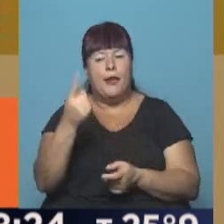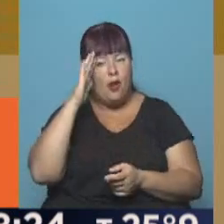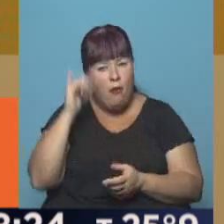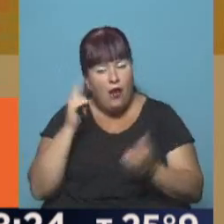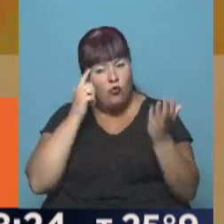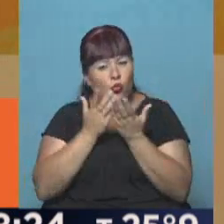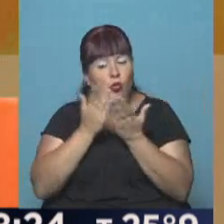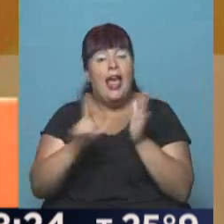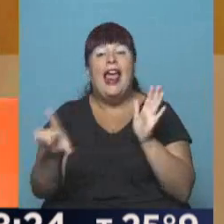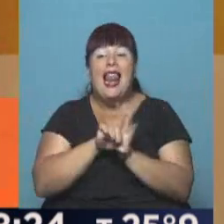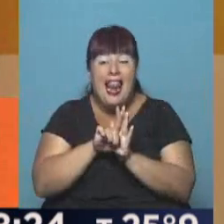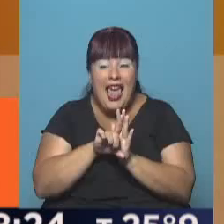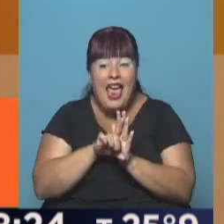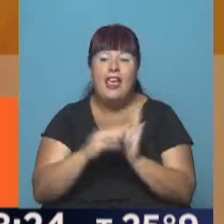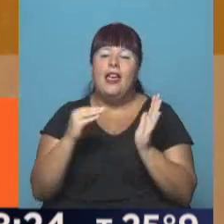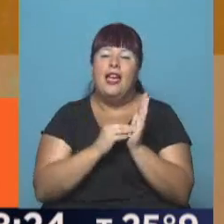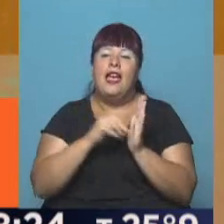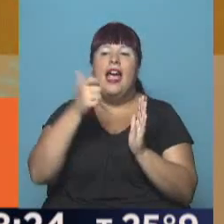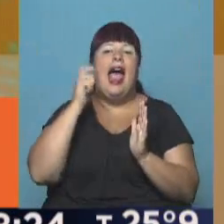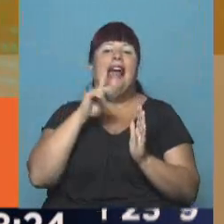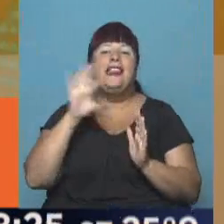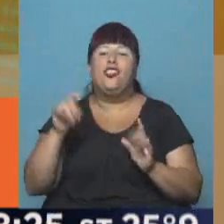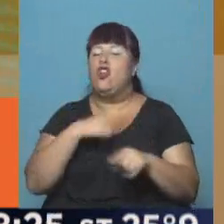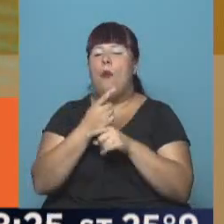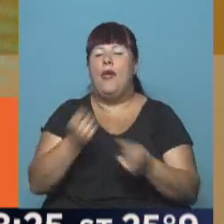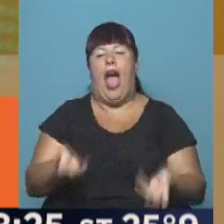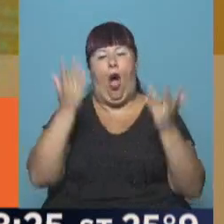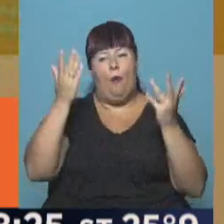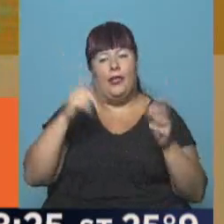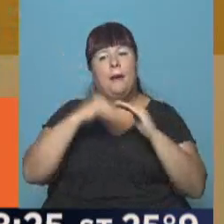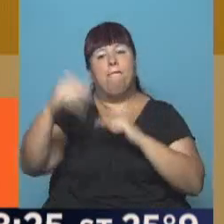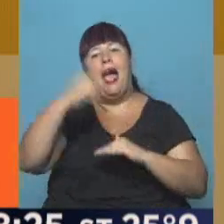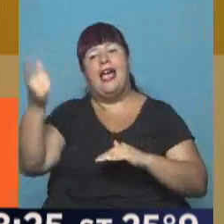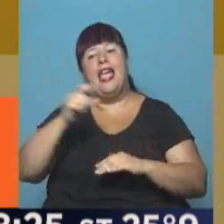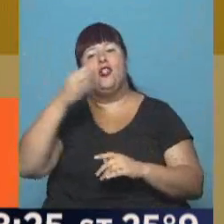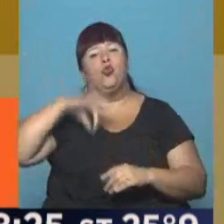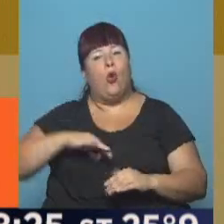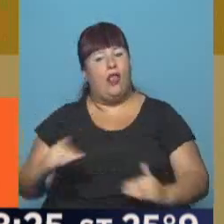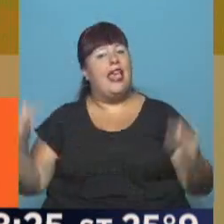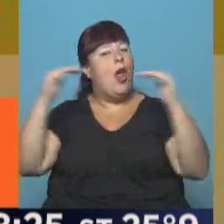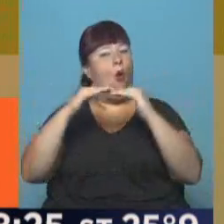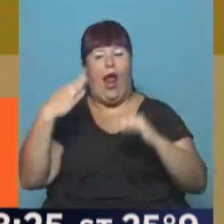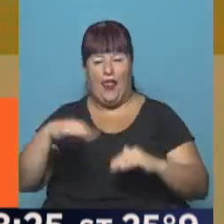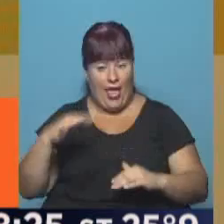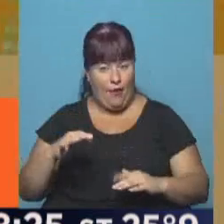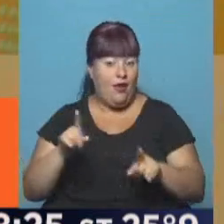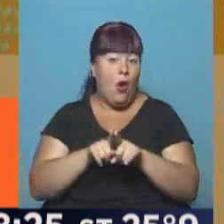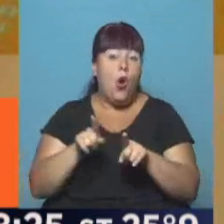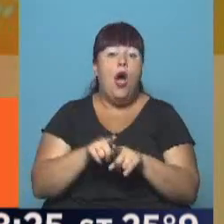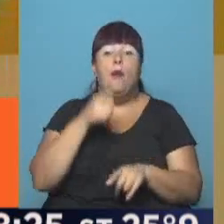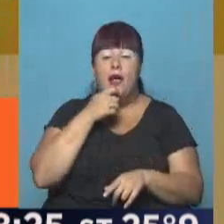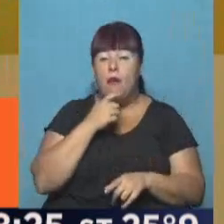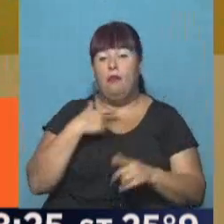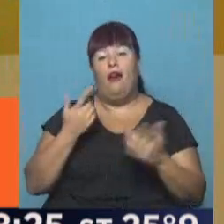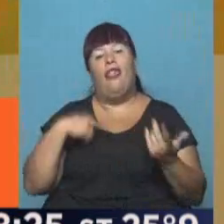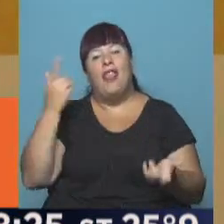marzo, una ley en donde haya una cláusula gatillo, en donde no pueden aumentar las tarifas más de lo que aumenten los salarios de los argentinos, de manera tal de que no